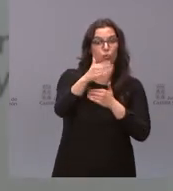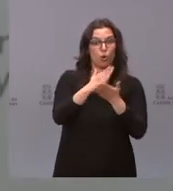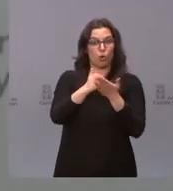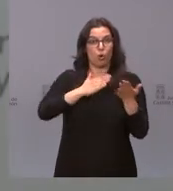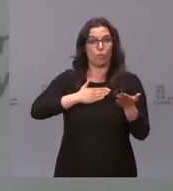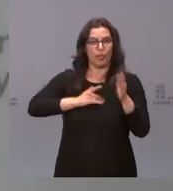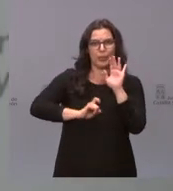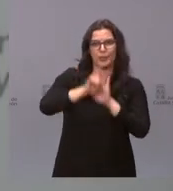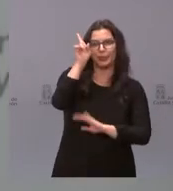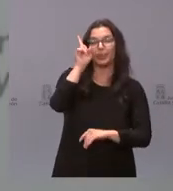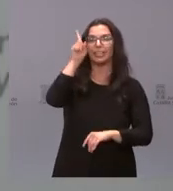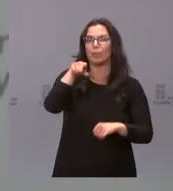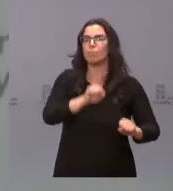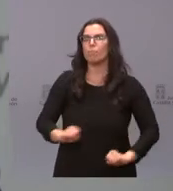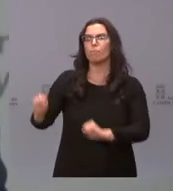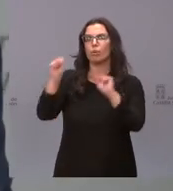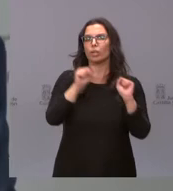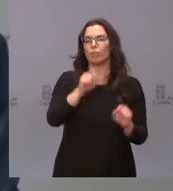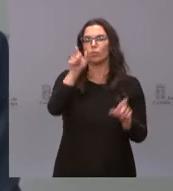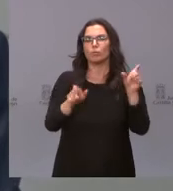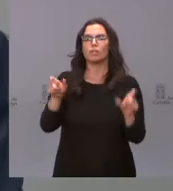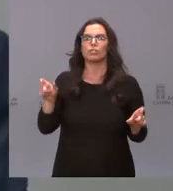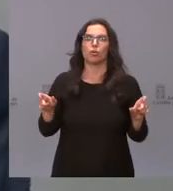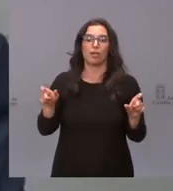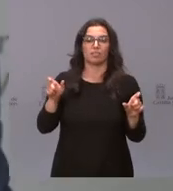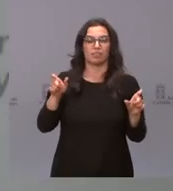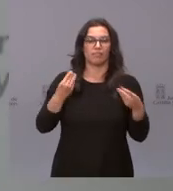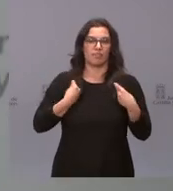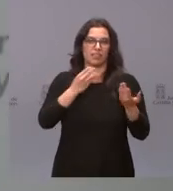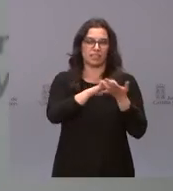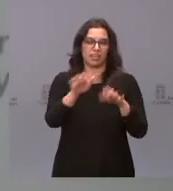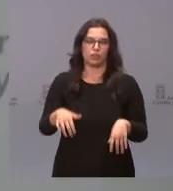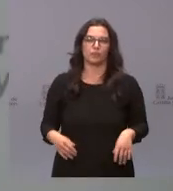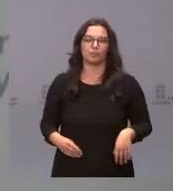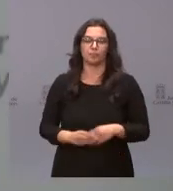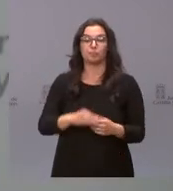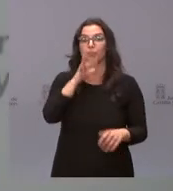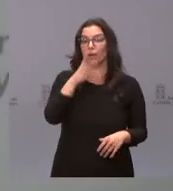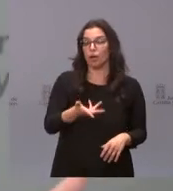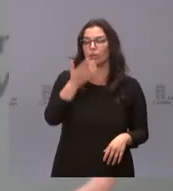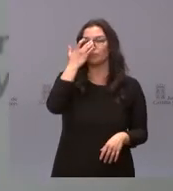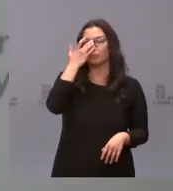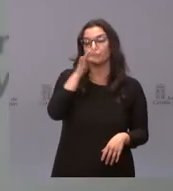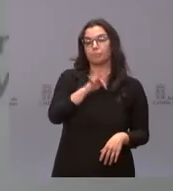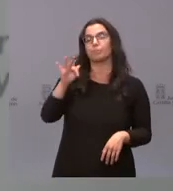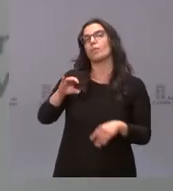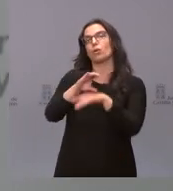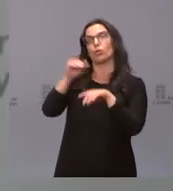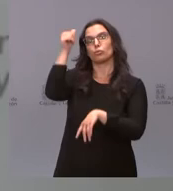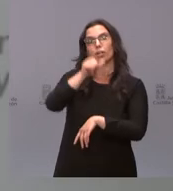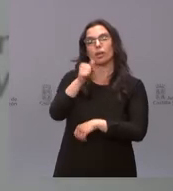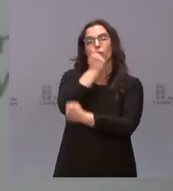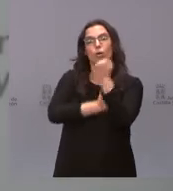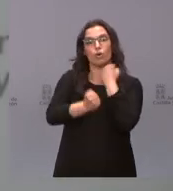comunidad y protegemos a las personas de castilla y león' a continuación el consejero de economía y hacienda